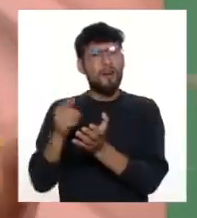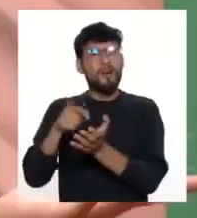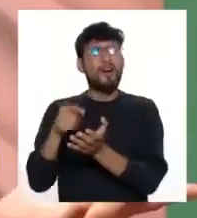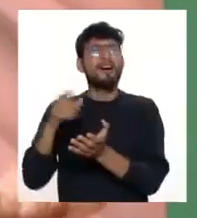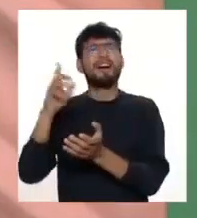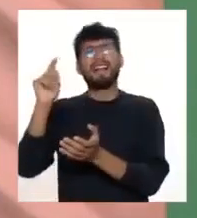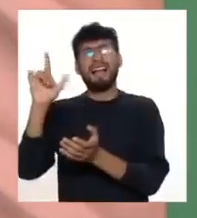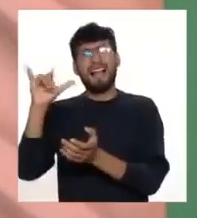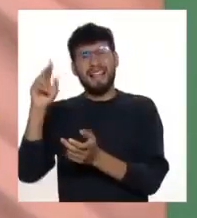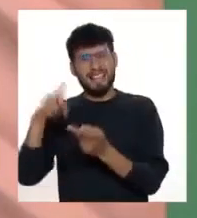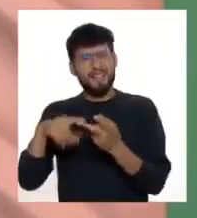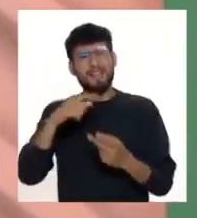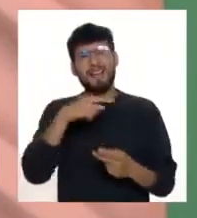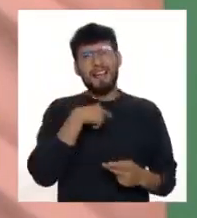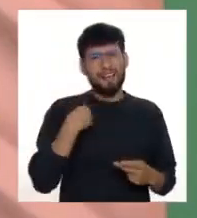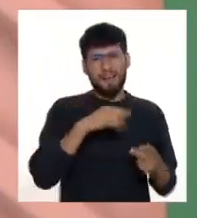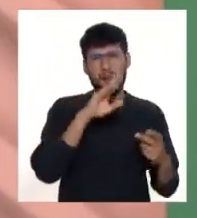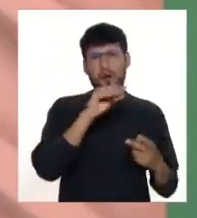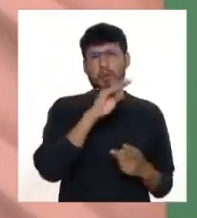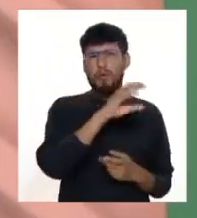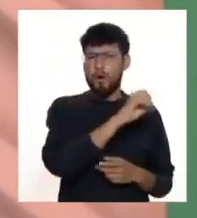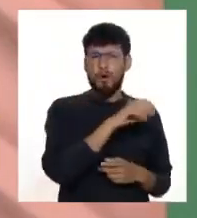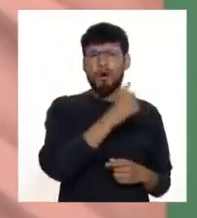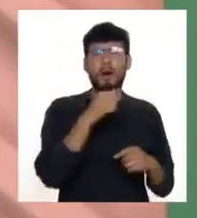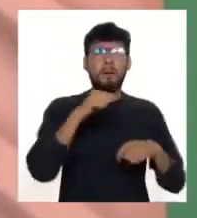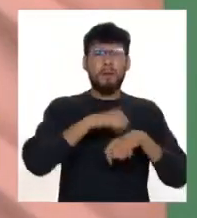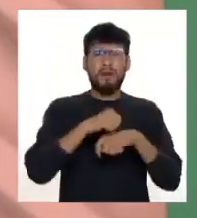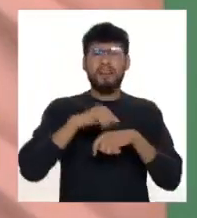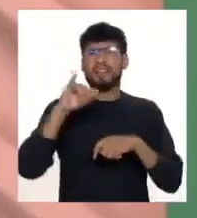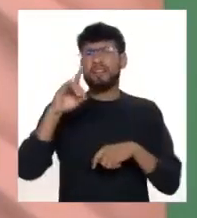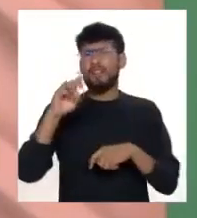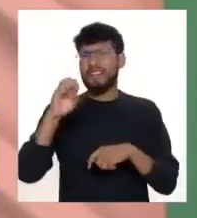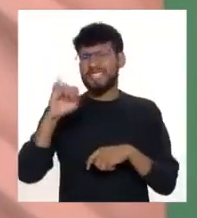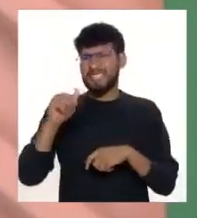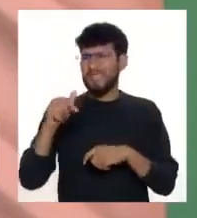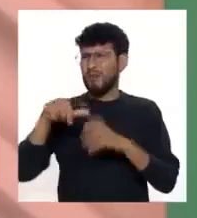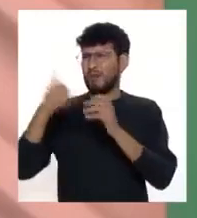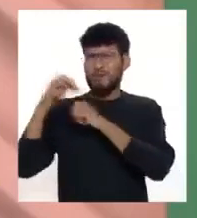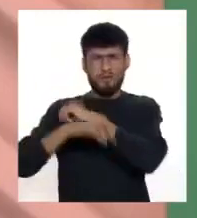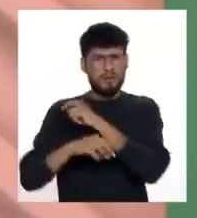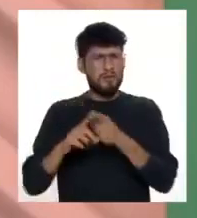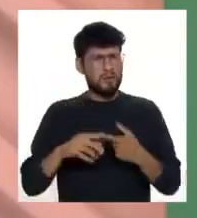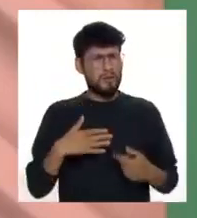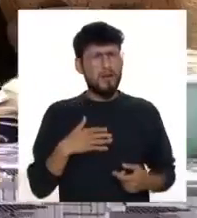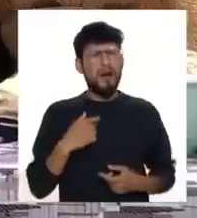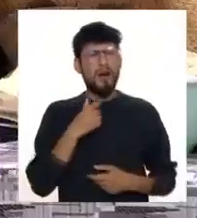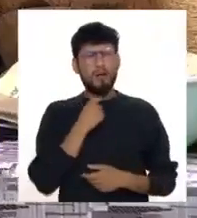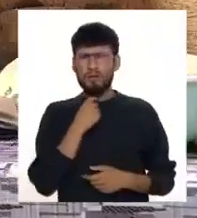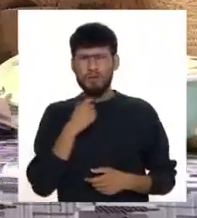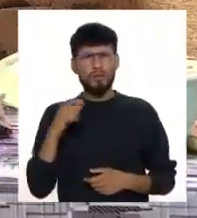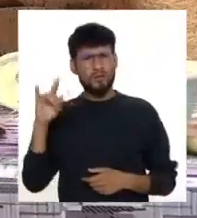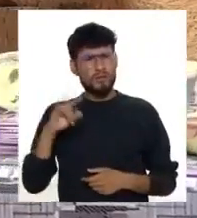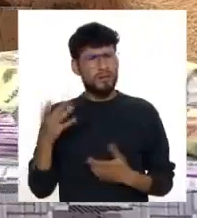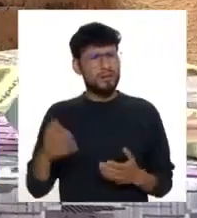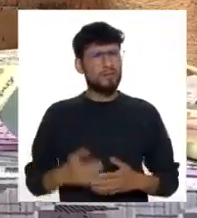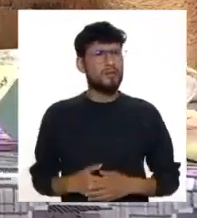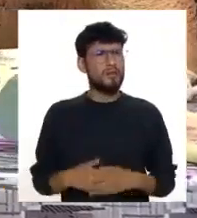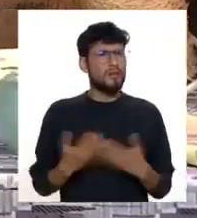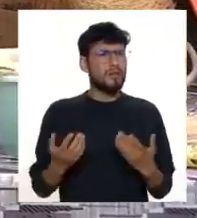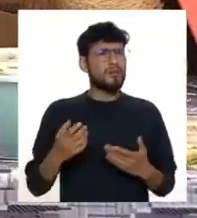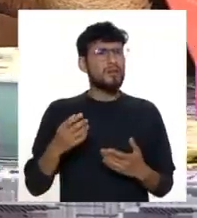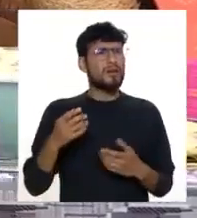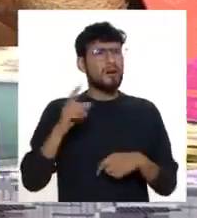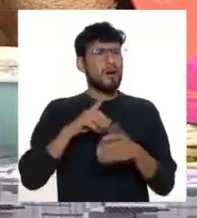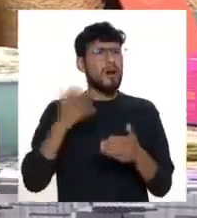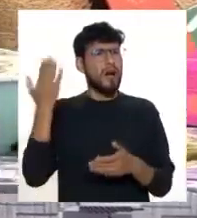el cubierto de bambú china encontraba la piedra de lumbre Indonesia pero decía pero si mi abuelita usaba piedra de lumbre o qué se